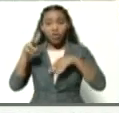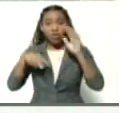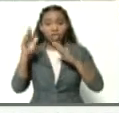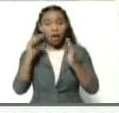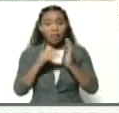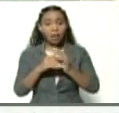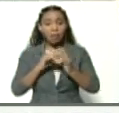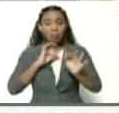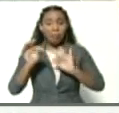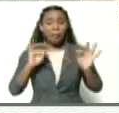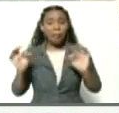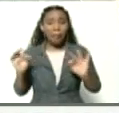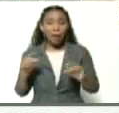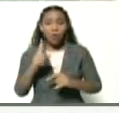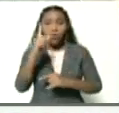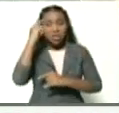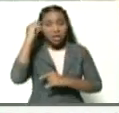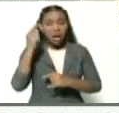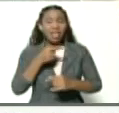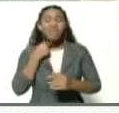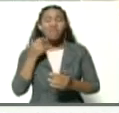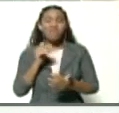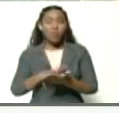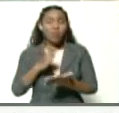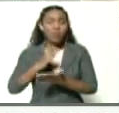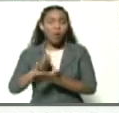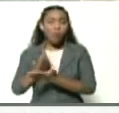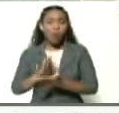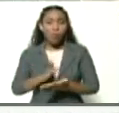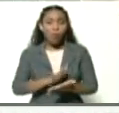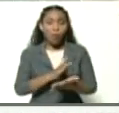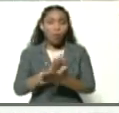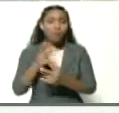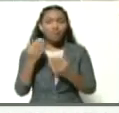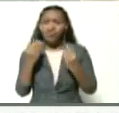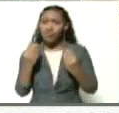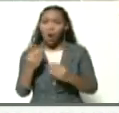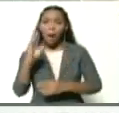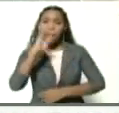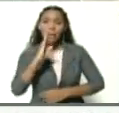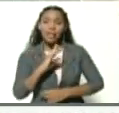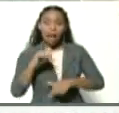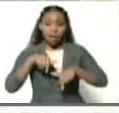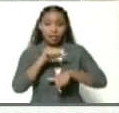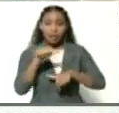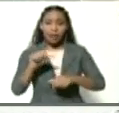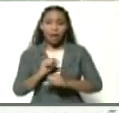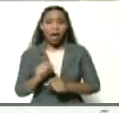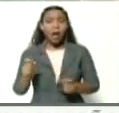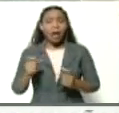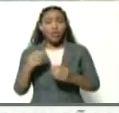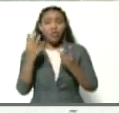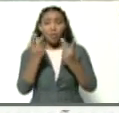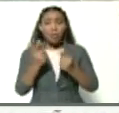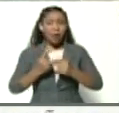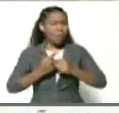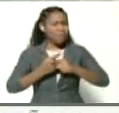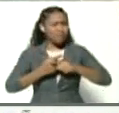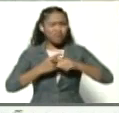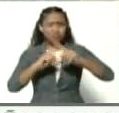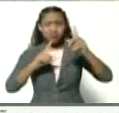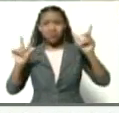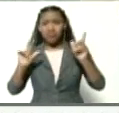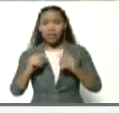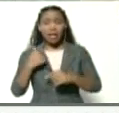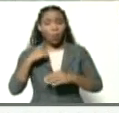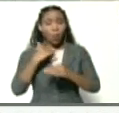un día y centenares de fallecidos. En Brasil, esta semana rompieron récord de fallecidos, casi